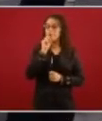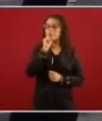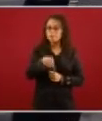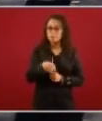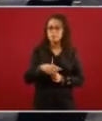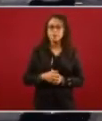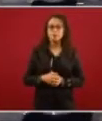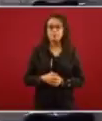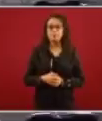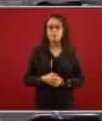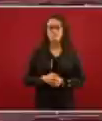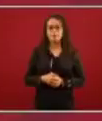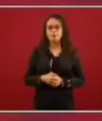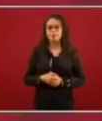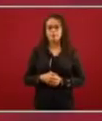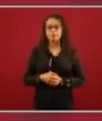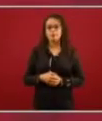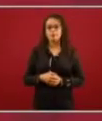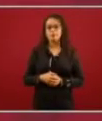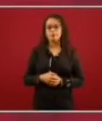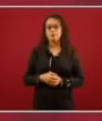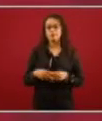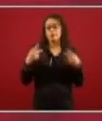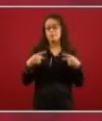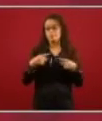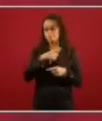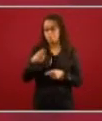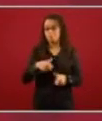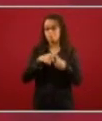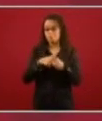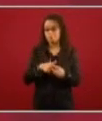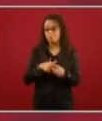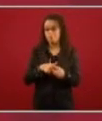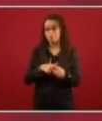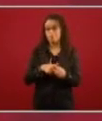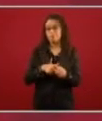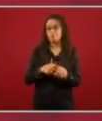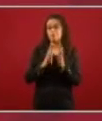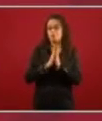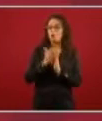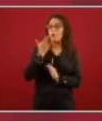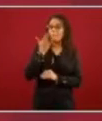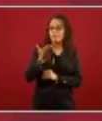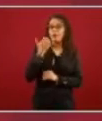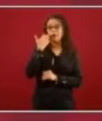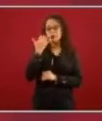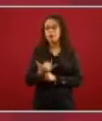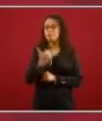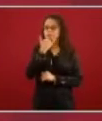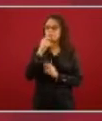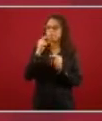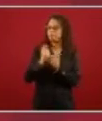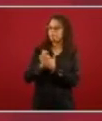para los que insisten mucho en que quieren condonación de impuestos, porque así era